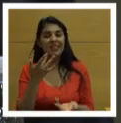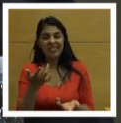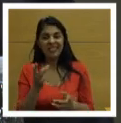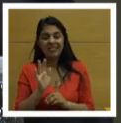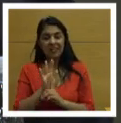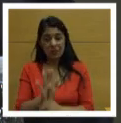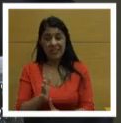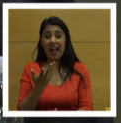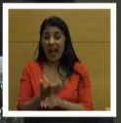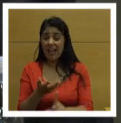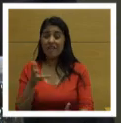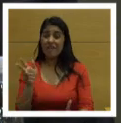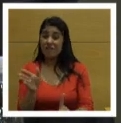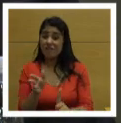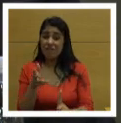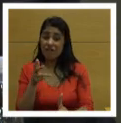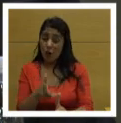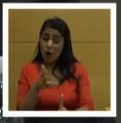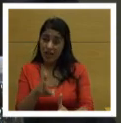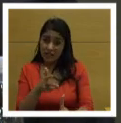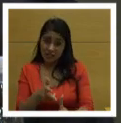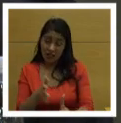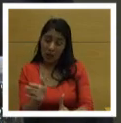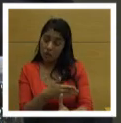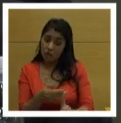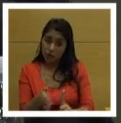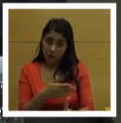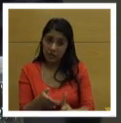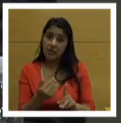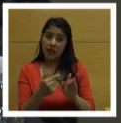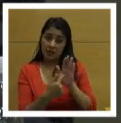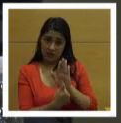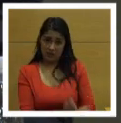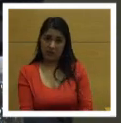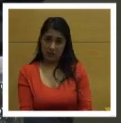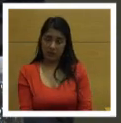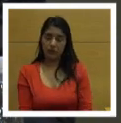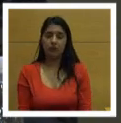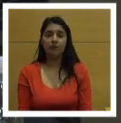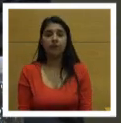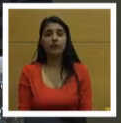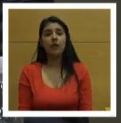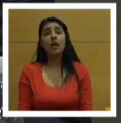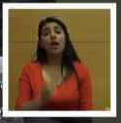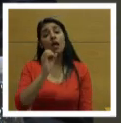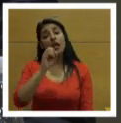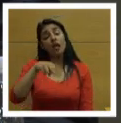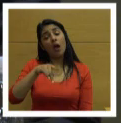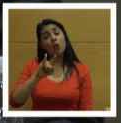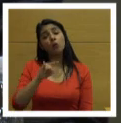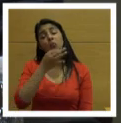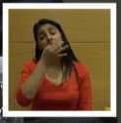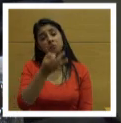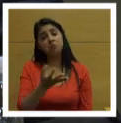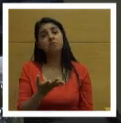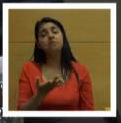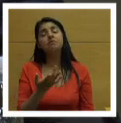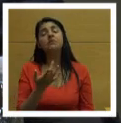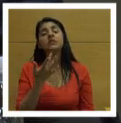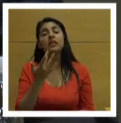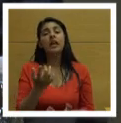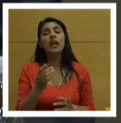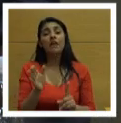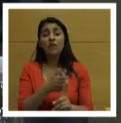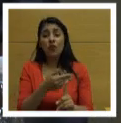conducta de violencia doméstica y discriminación arbitraria. Según las Naciones Unidas, la violencia de género a nivel